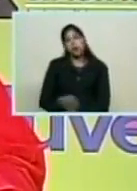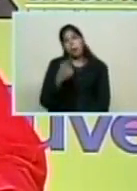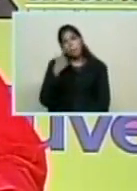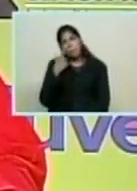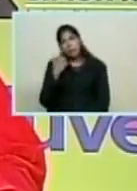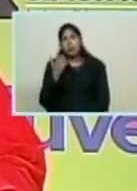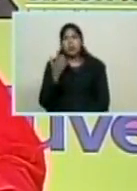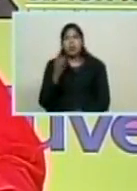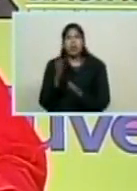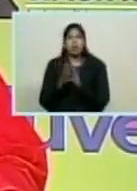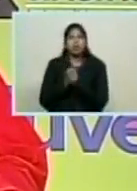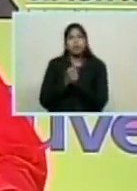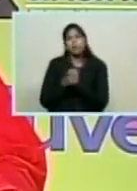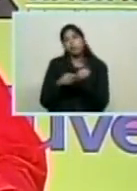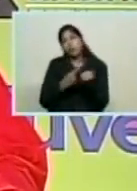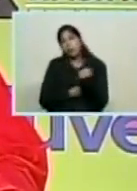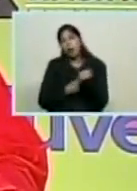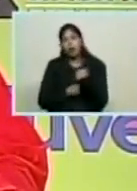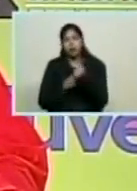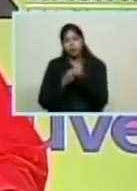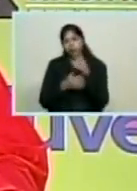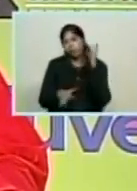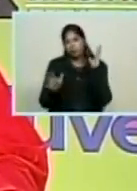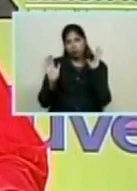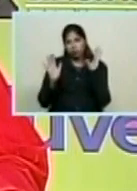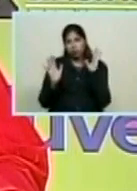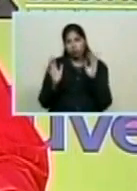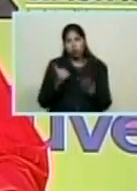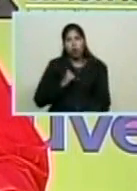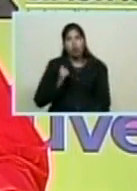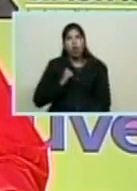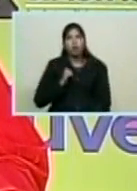mira, hermano, como me quieran decir,